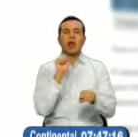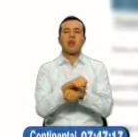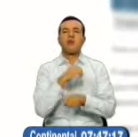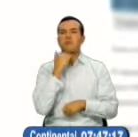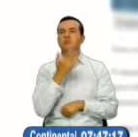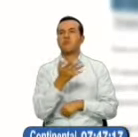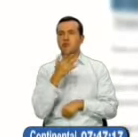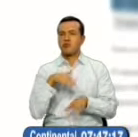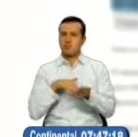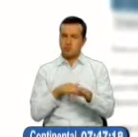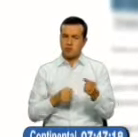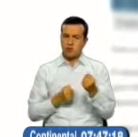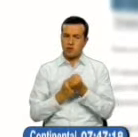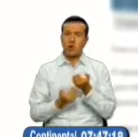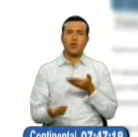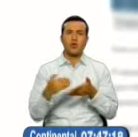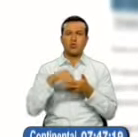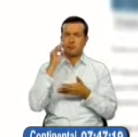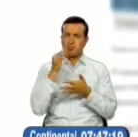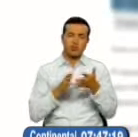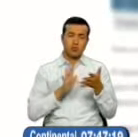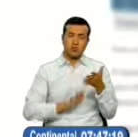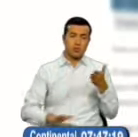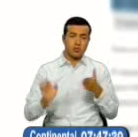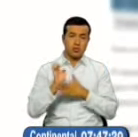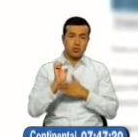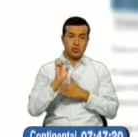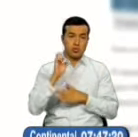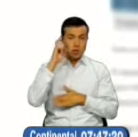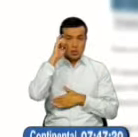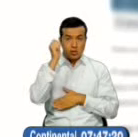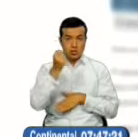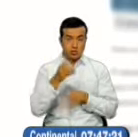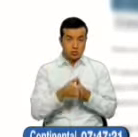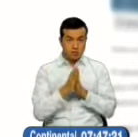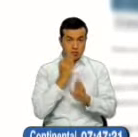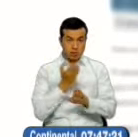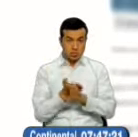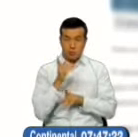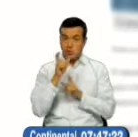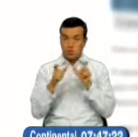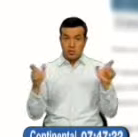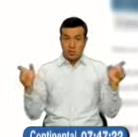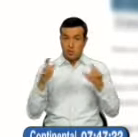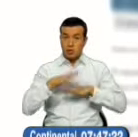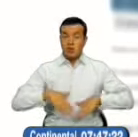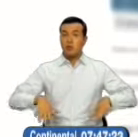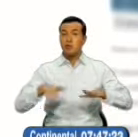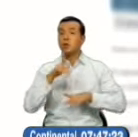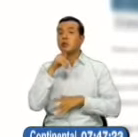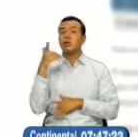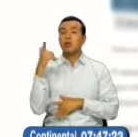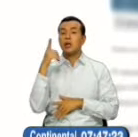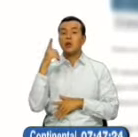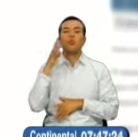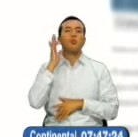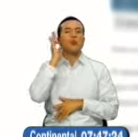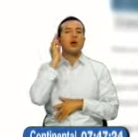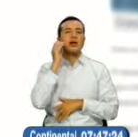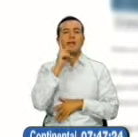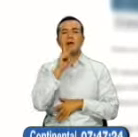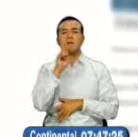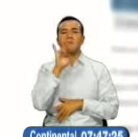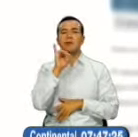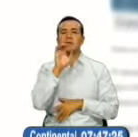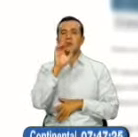al no respaldar el recuento total propuesto por Lasso. Entre los militantes más efusivos en el lugar estaba la actriz Prisca